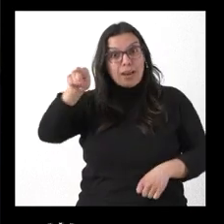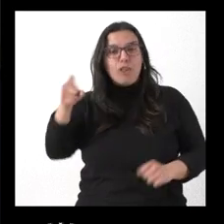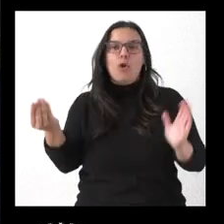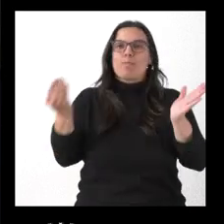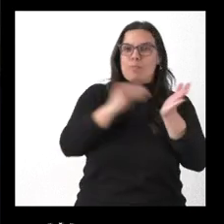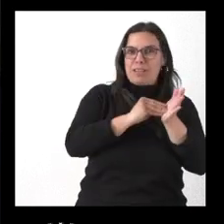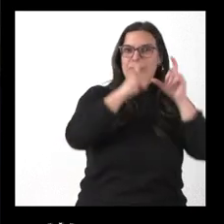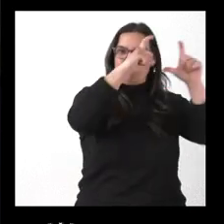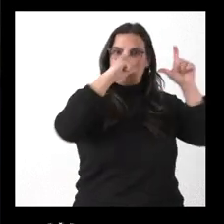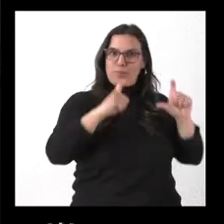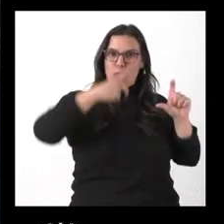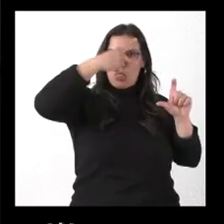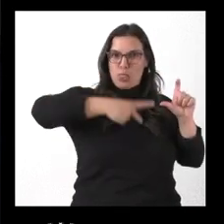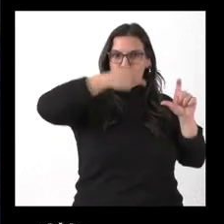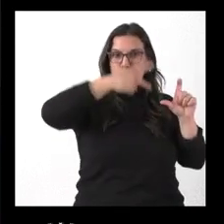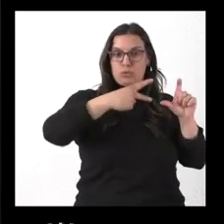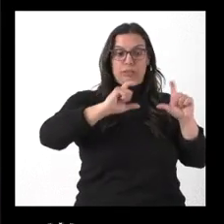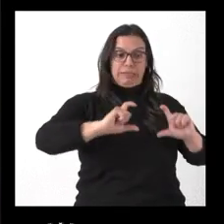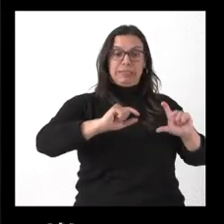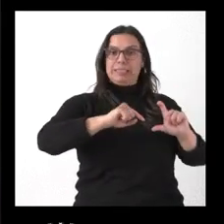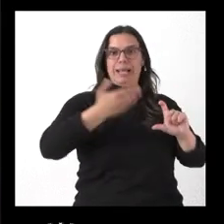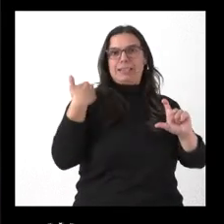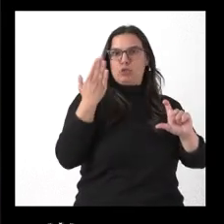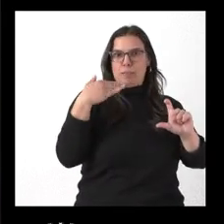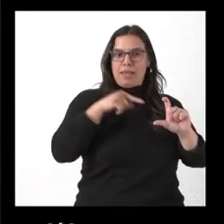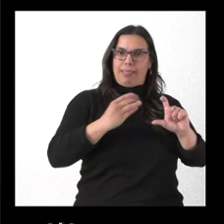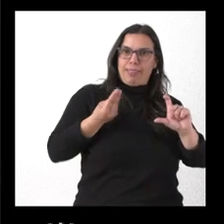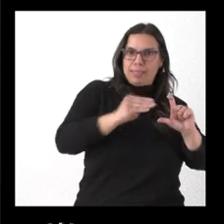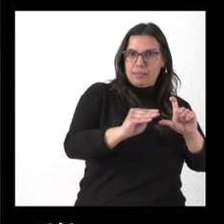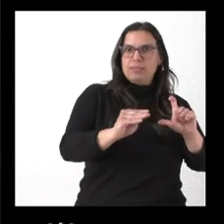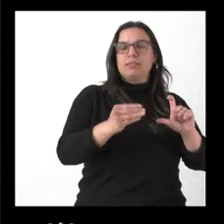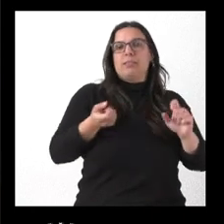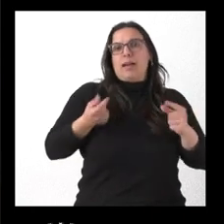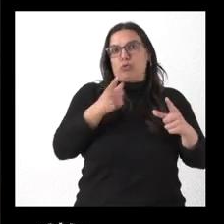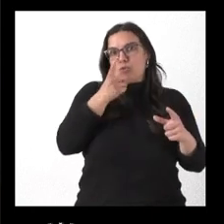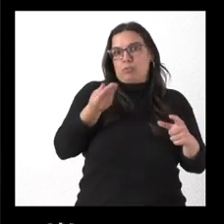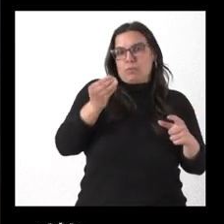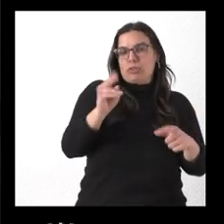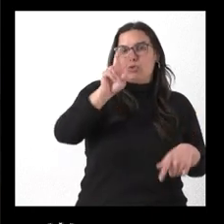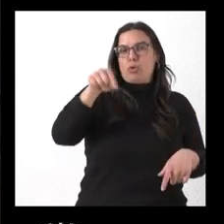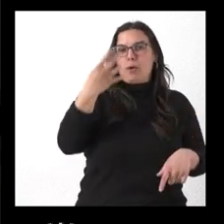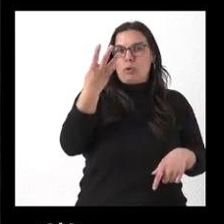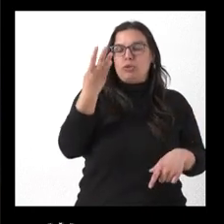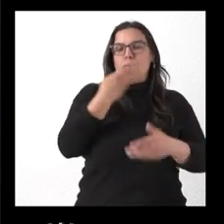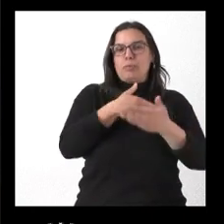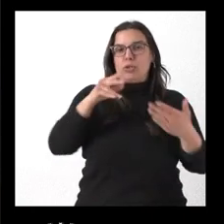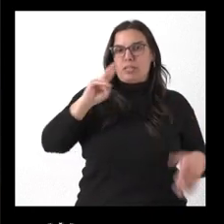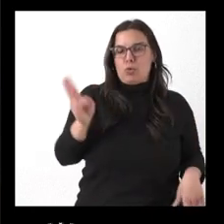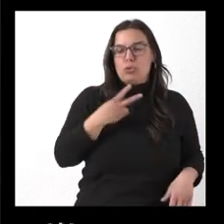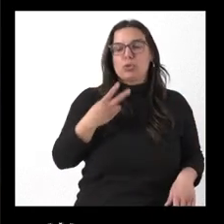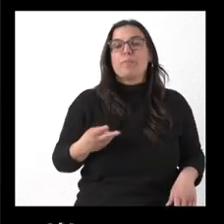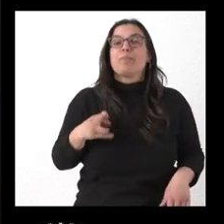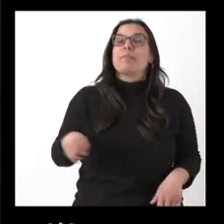en vigor y que no estaban en la etapa inicial y que supone este incremento del gasto de 2,4 millones de euros